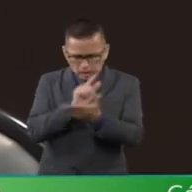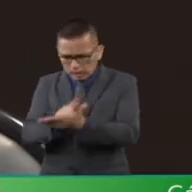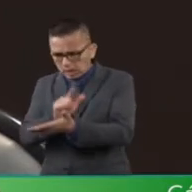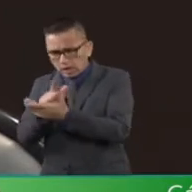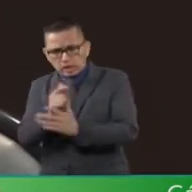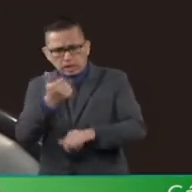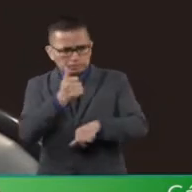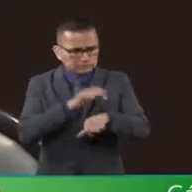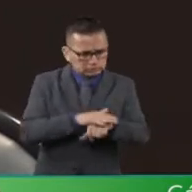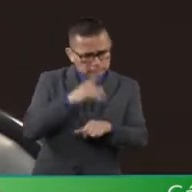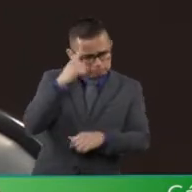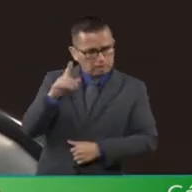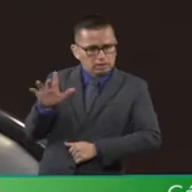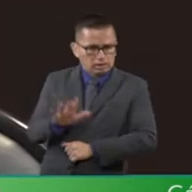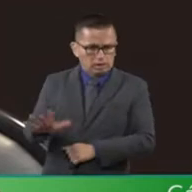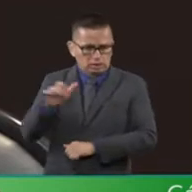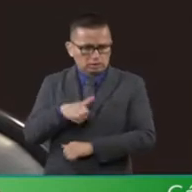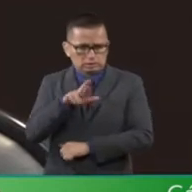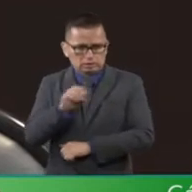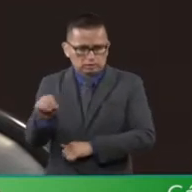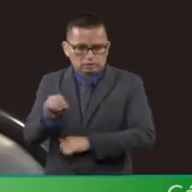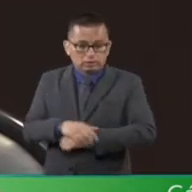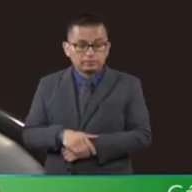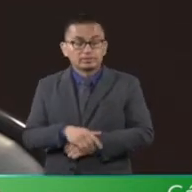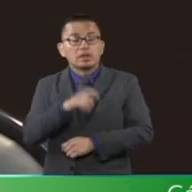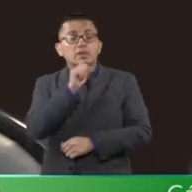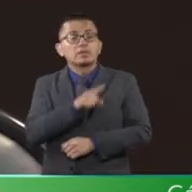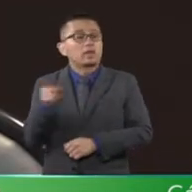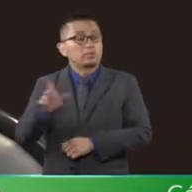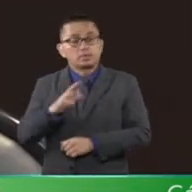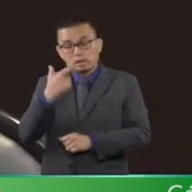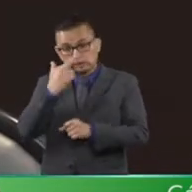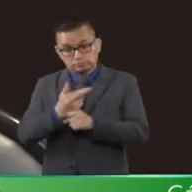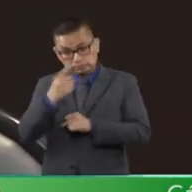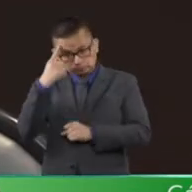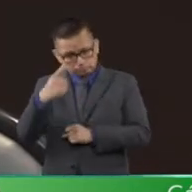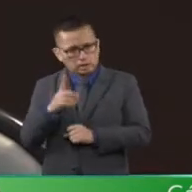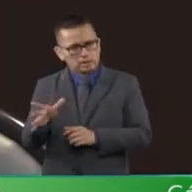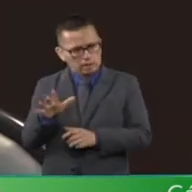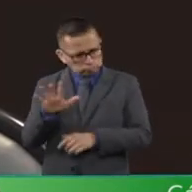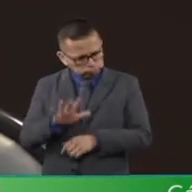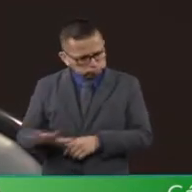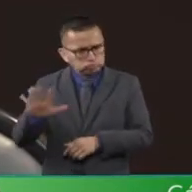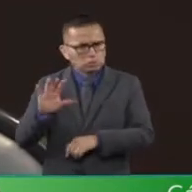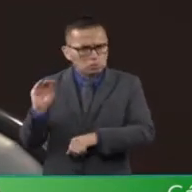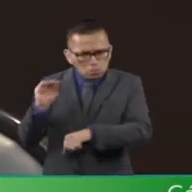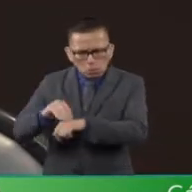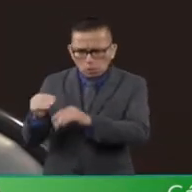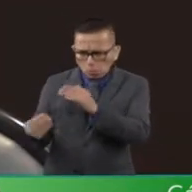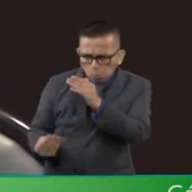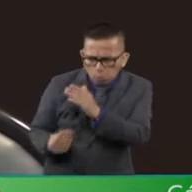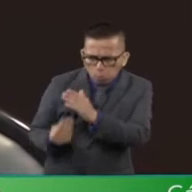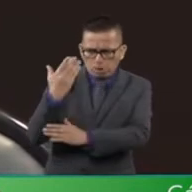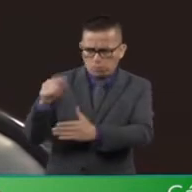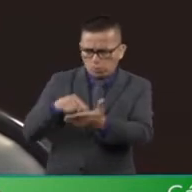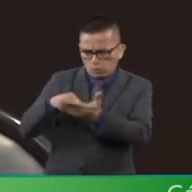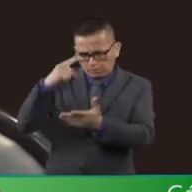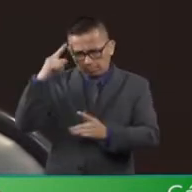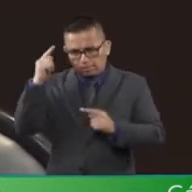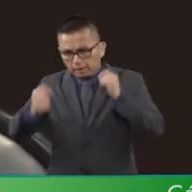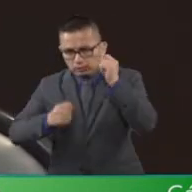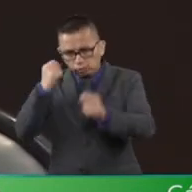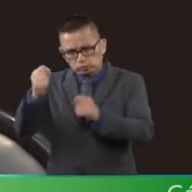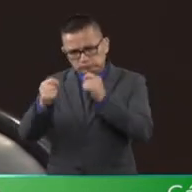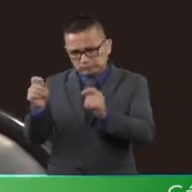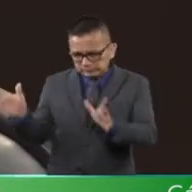de Quintana ro así como también el inicio del desarrollo del nuevo centro turístico conocido a nivel mundial